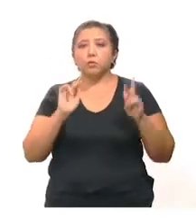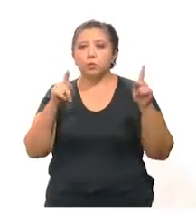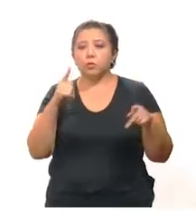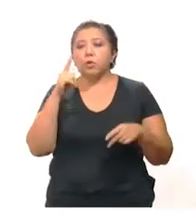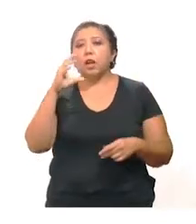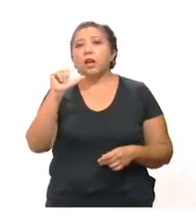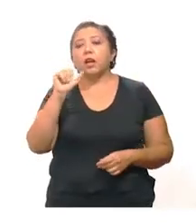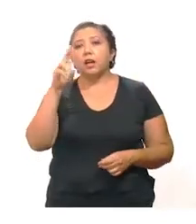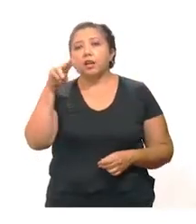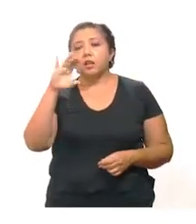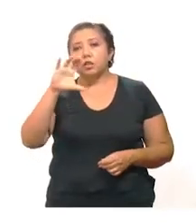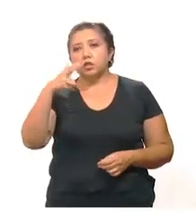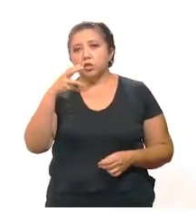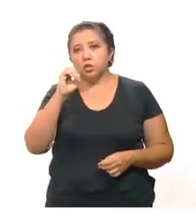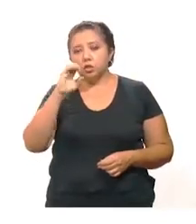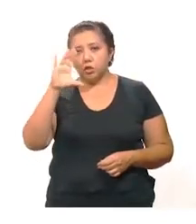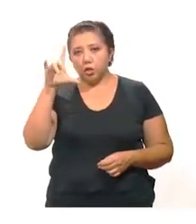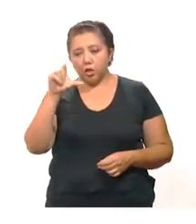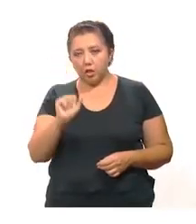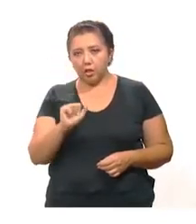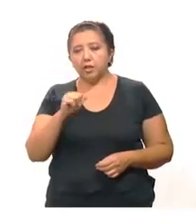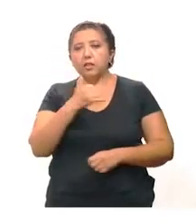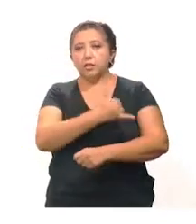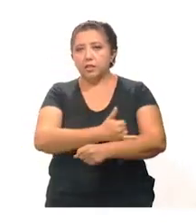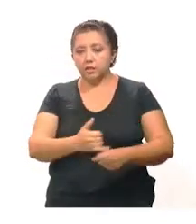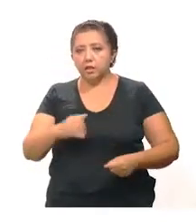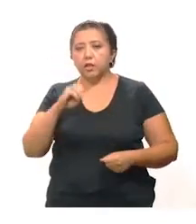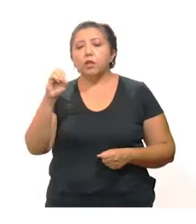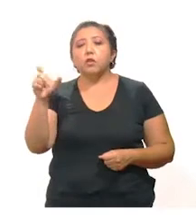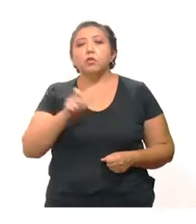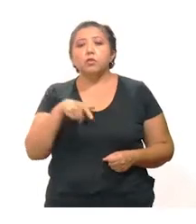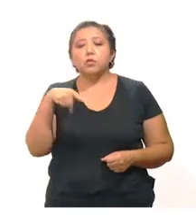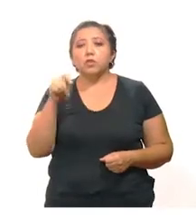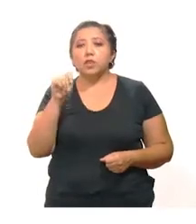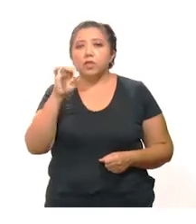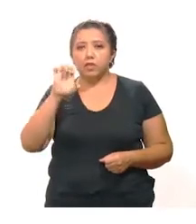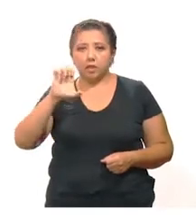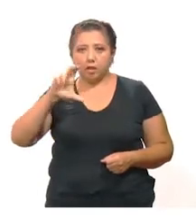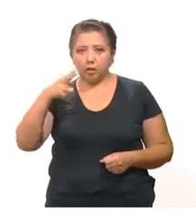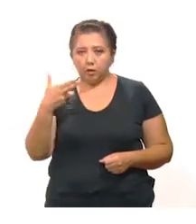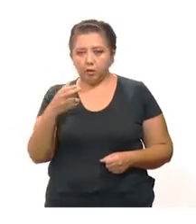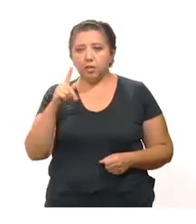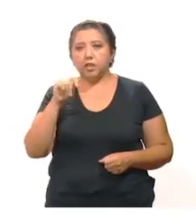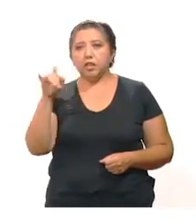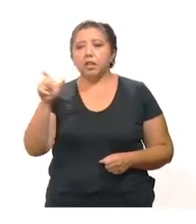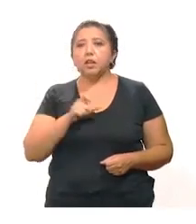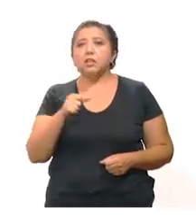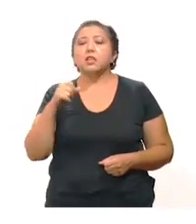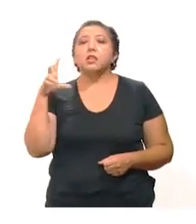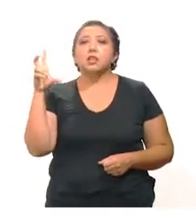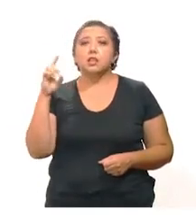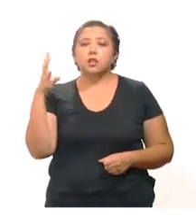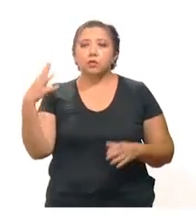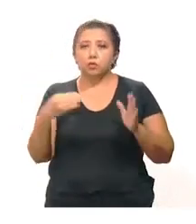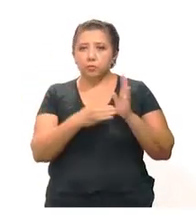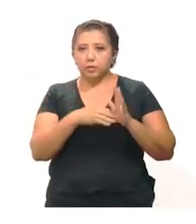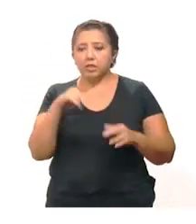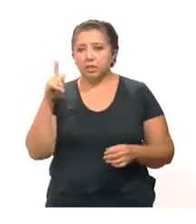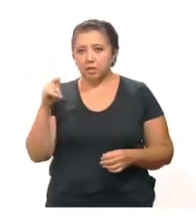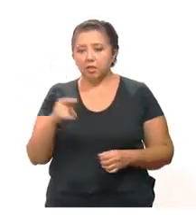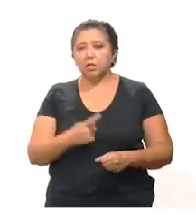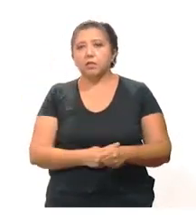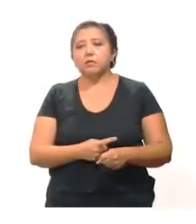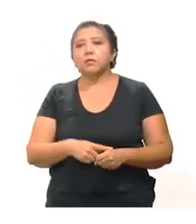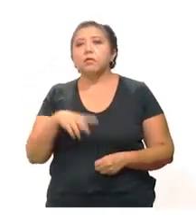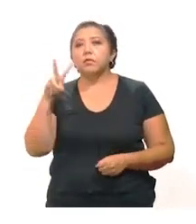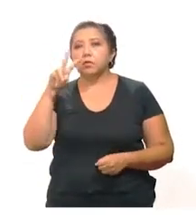en Acanque, Chocholá, Junucma, Izamal, Oaxcuxcap, Tecó y Tecash. De los 34.070 casos